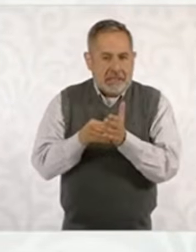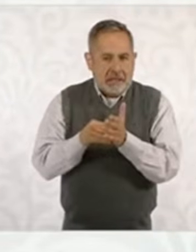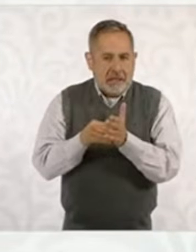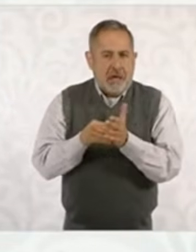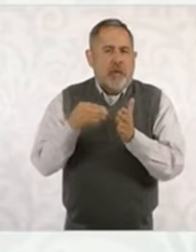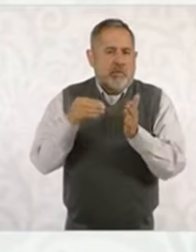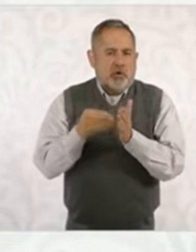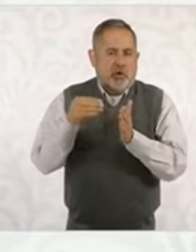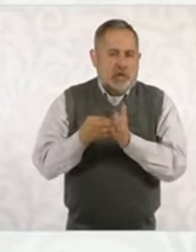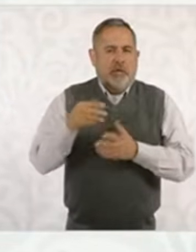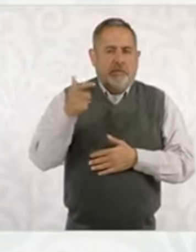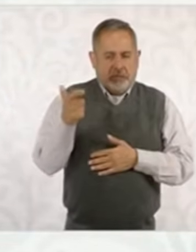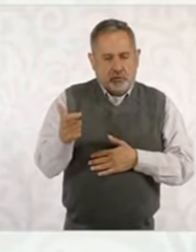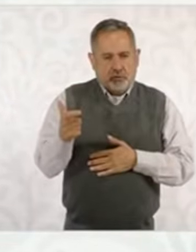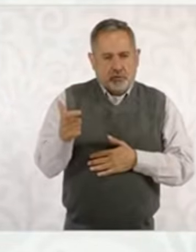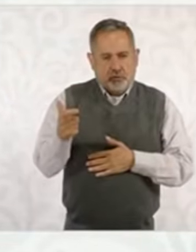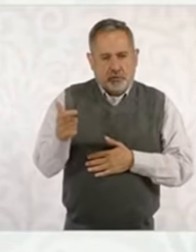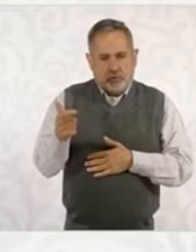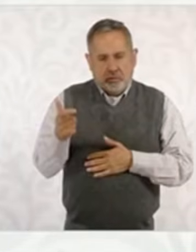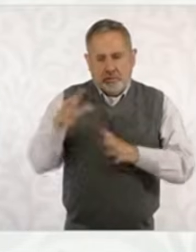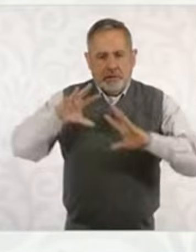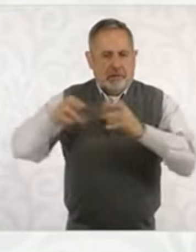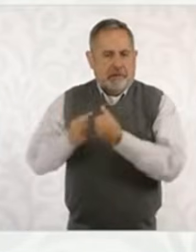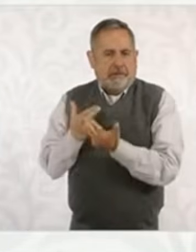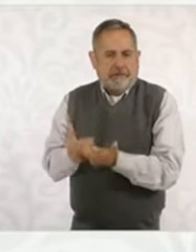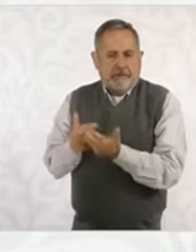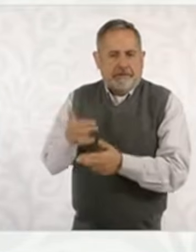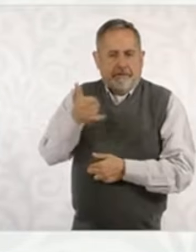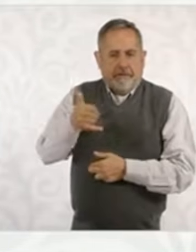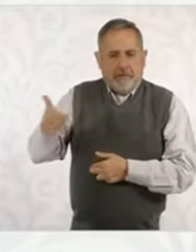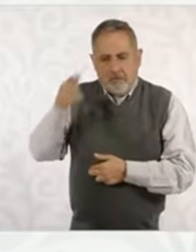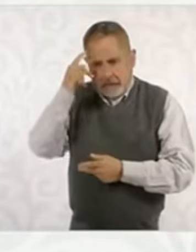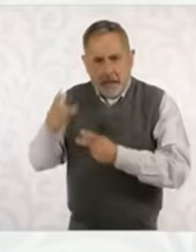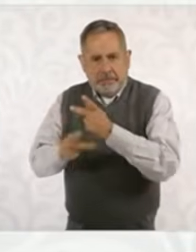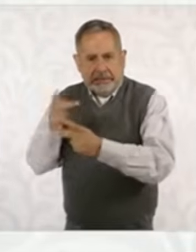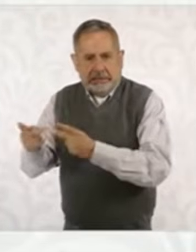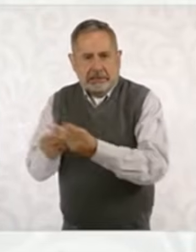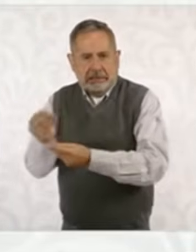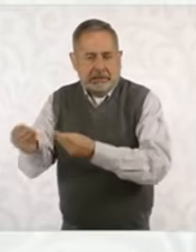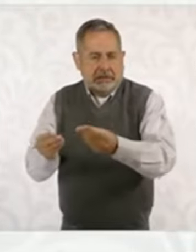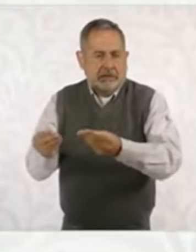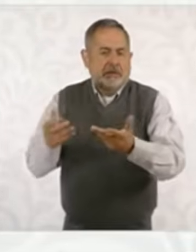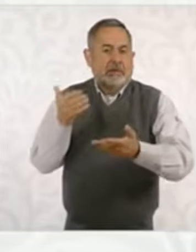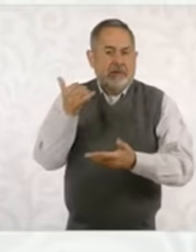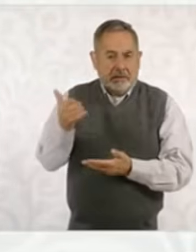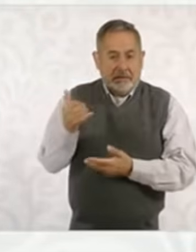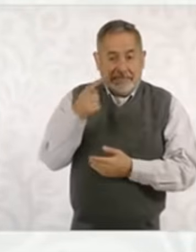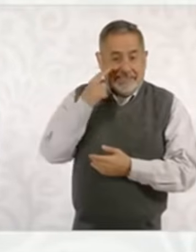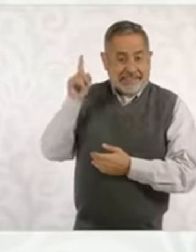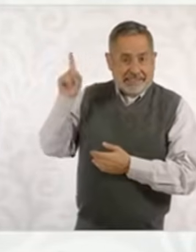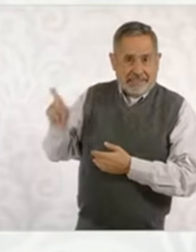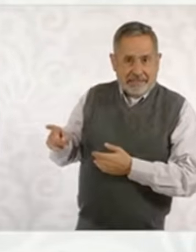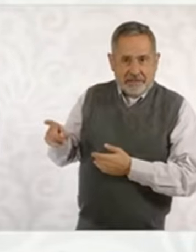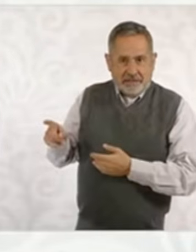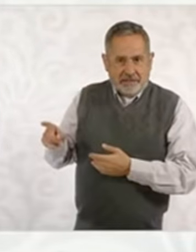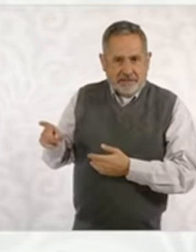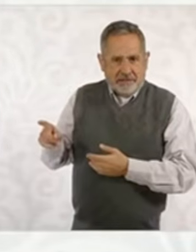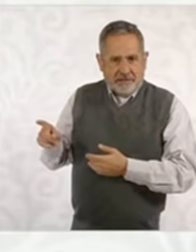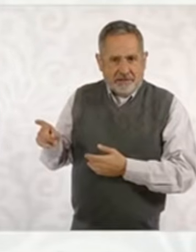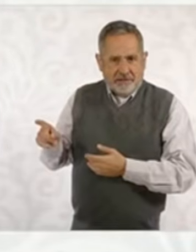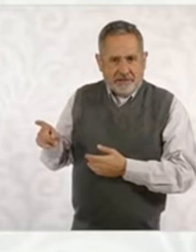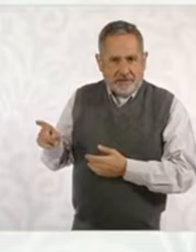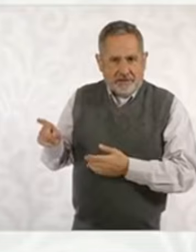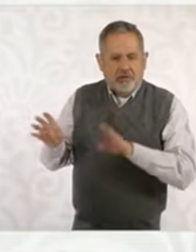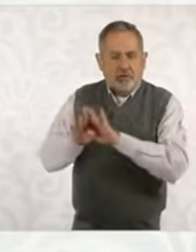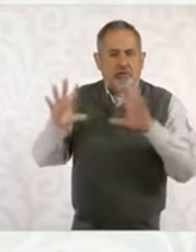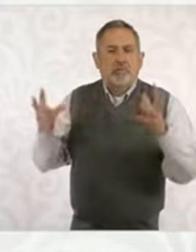892.000 millones de pesos en el fondo de vivienda. Y estos son los